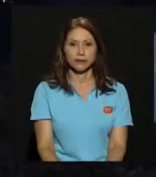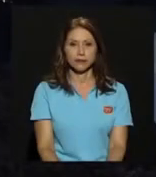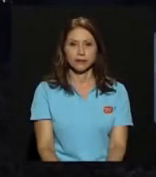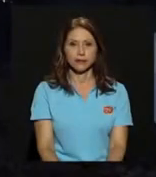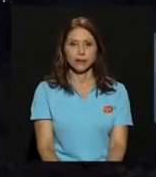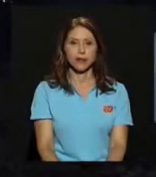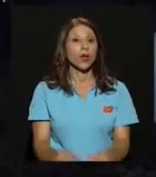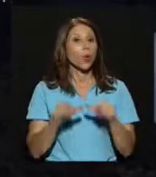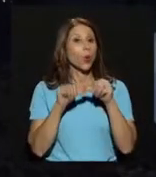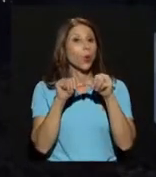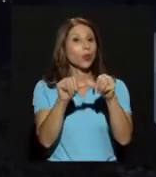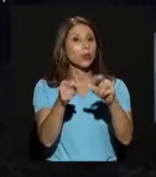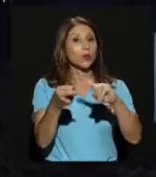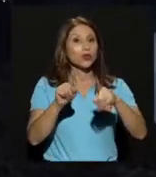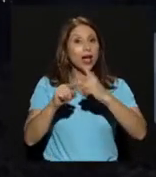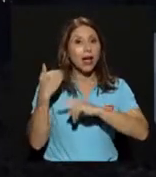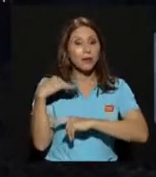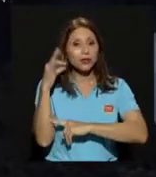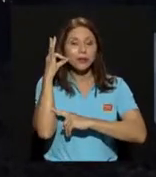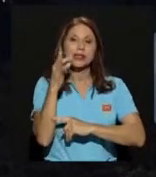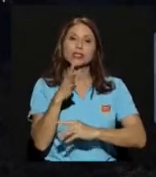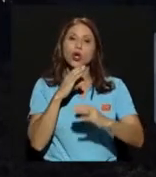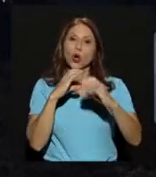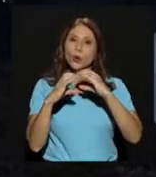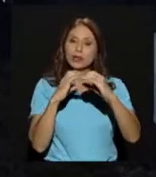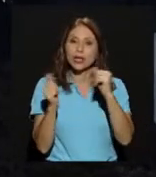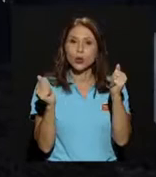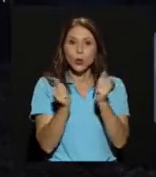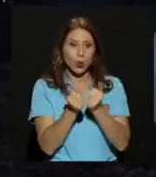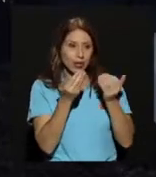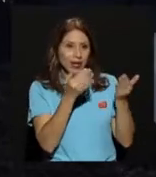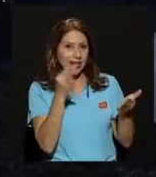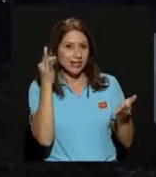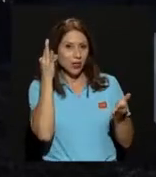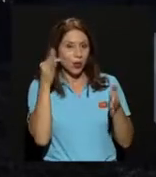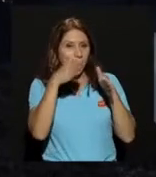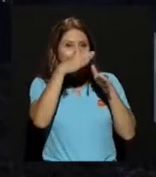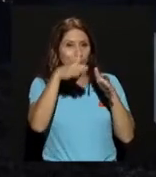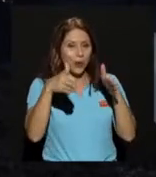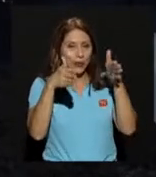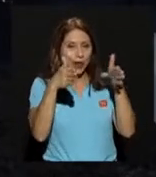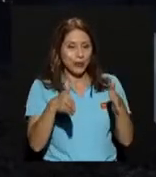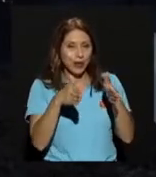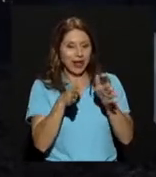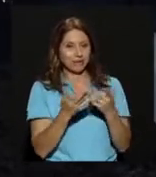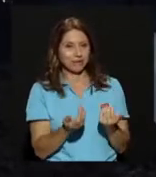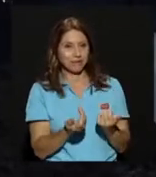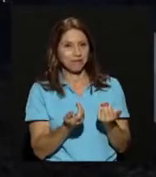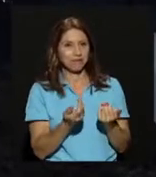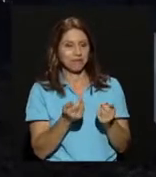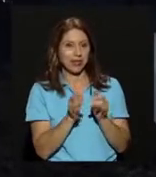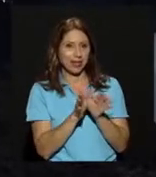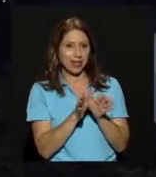continuamos amigos amigos conversando con la señora contralora general de la república